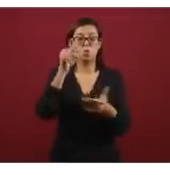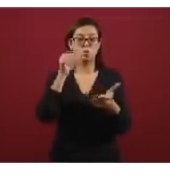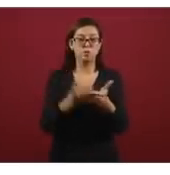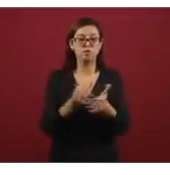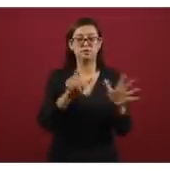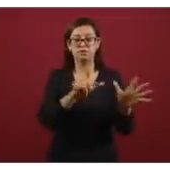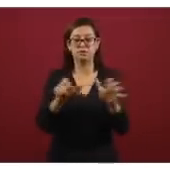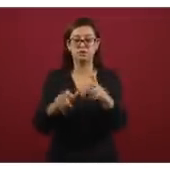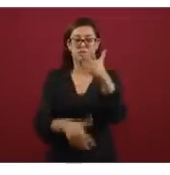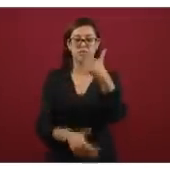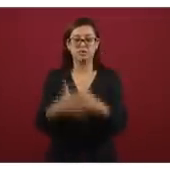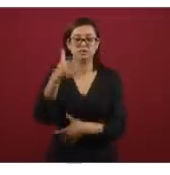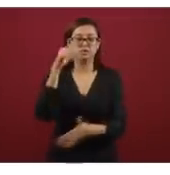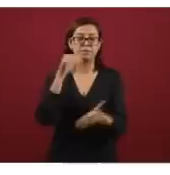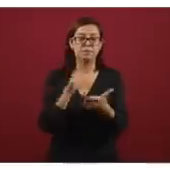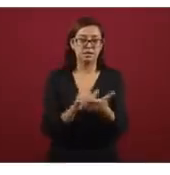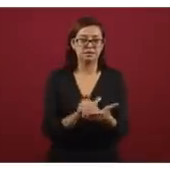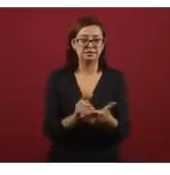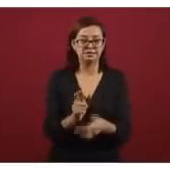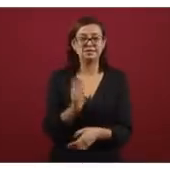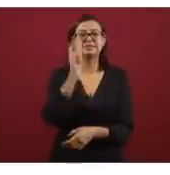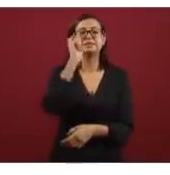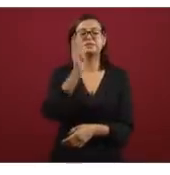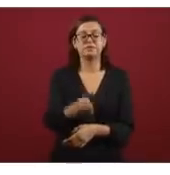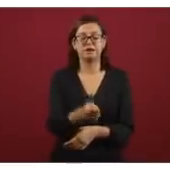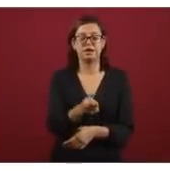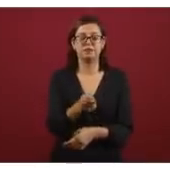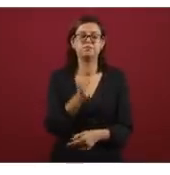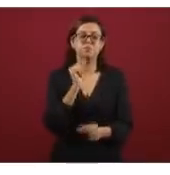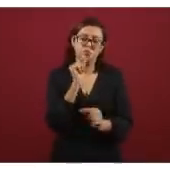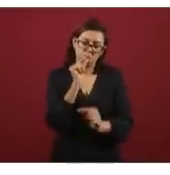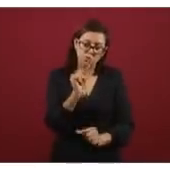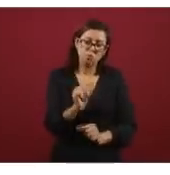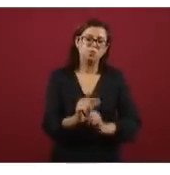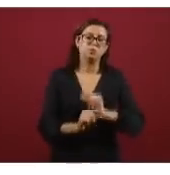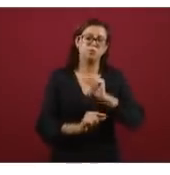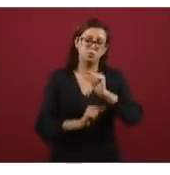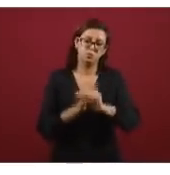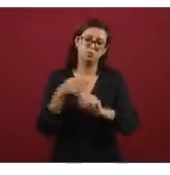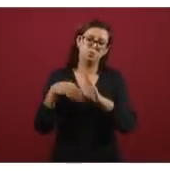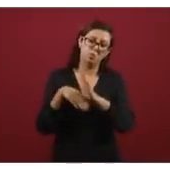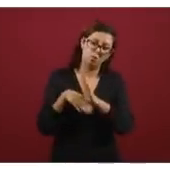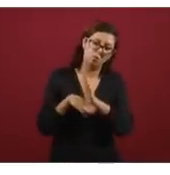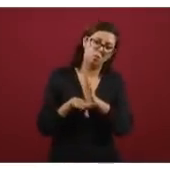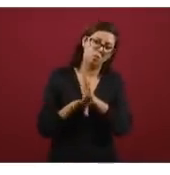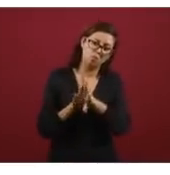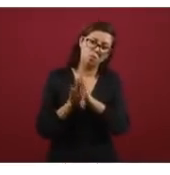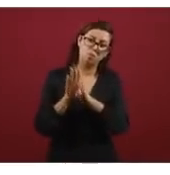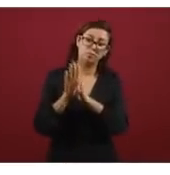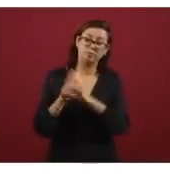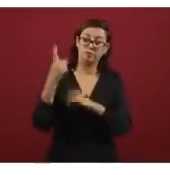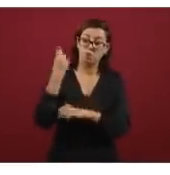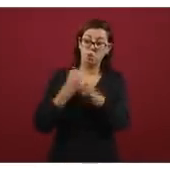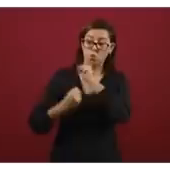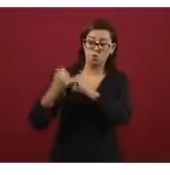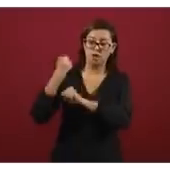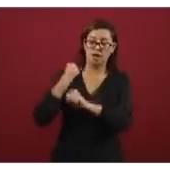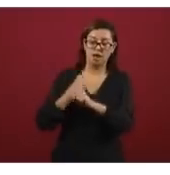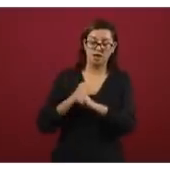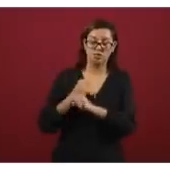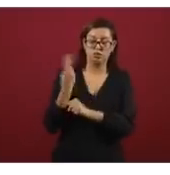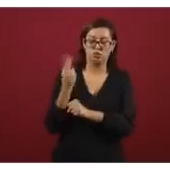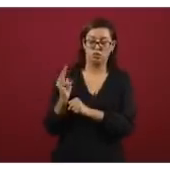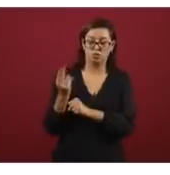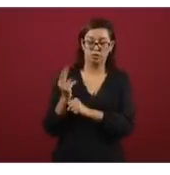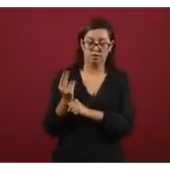1.715.000 barriles, ligeramente por encima de lo que del promedio de noviembre del año pasado y alrededor de